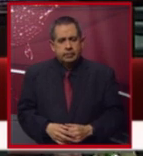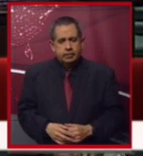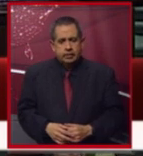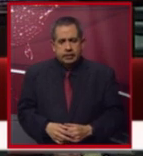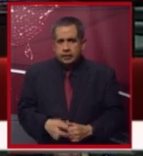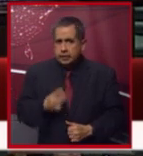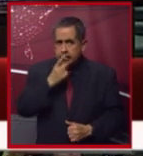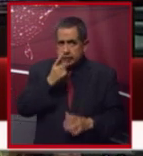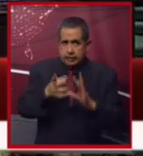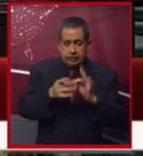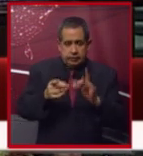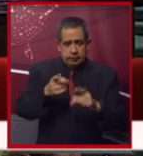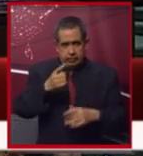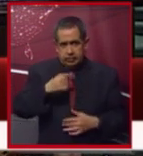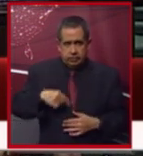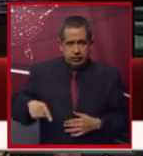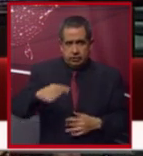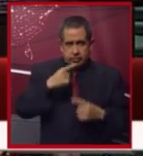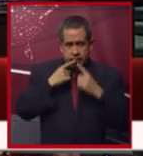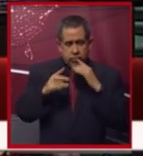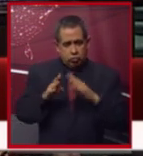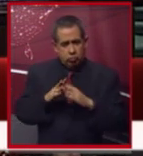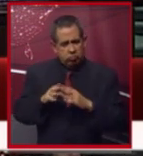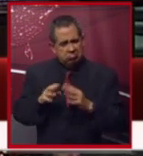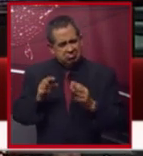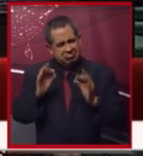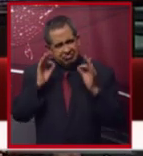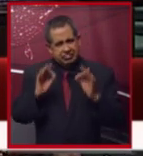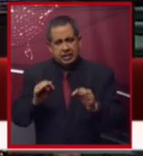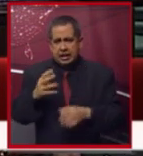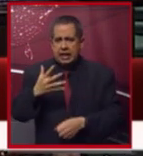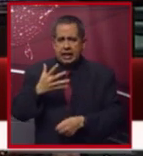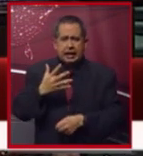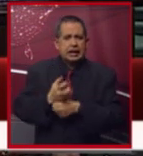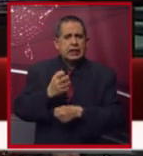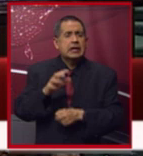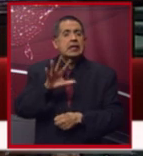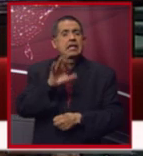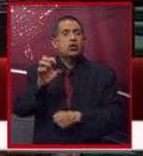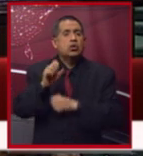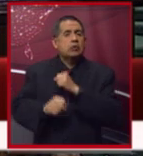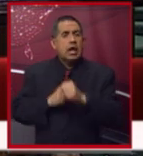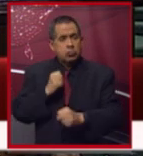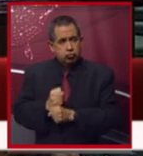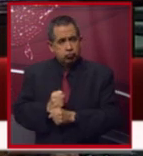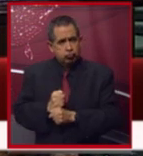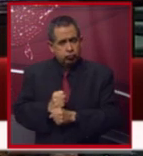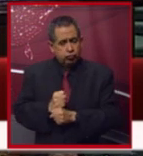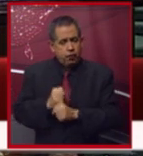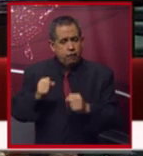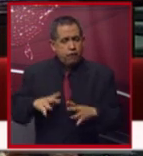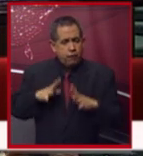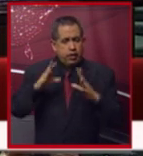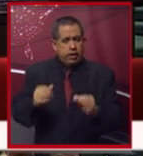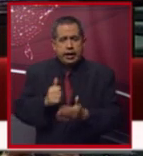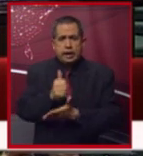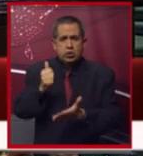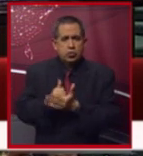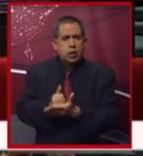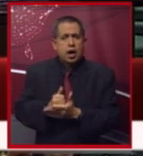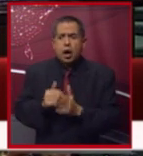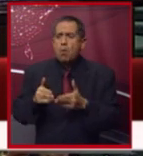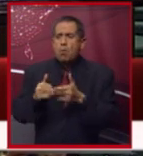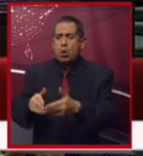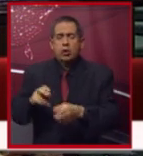Decir que nos sentimos y nos unimos al gran festejo del 5º centenario de la fundación de la ciudad y